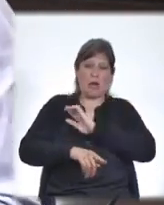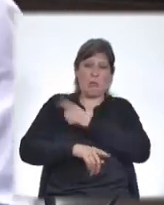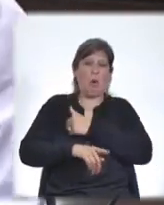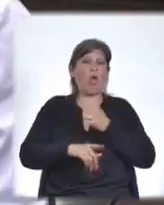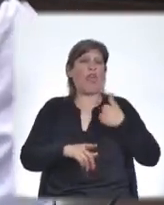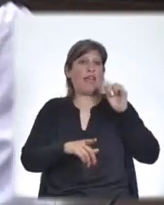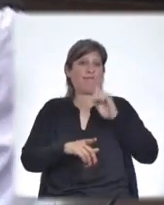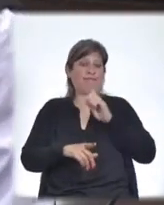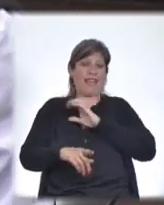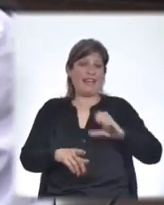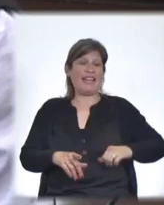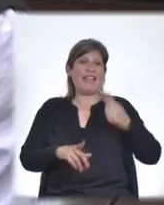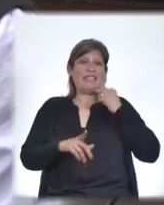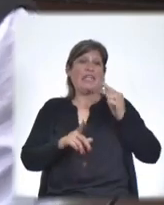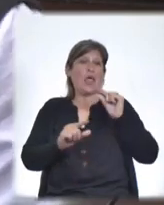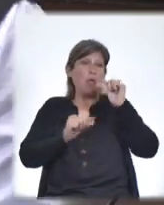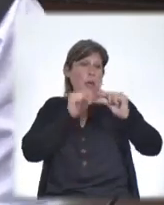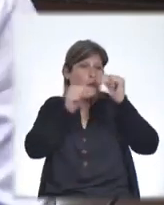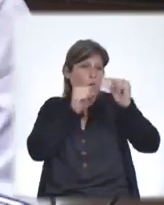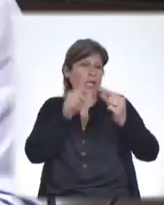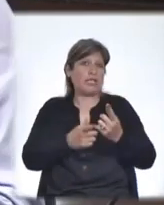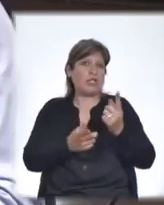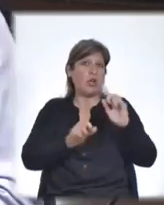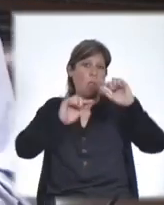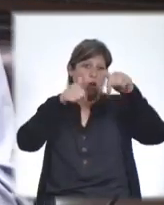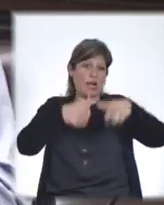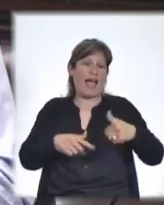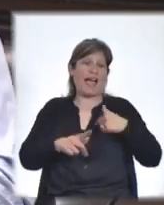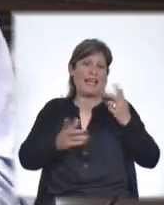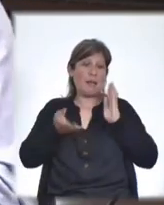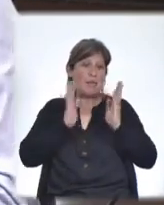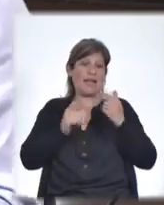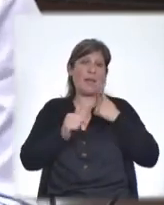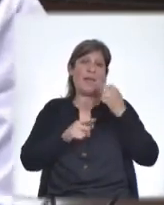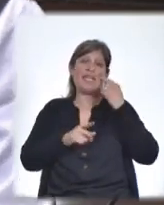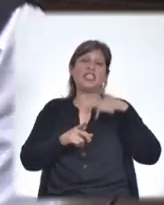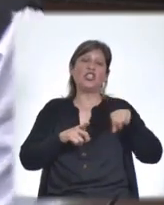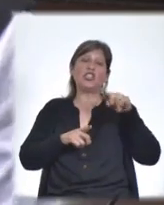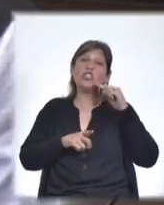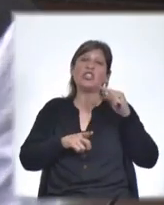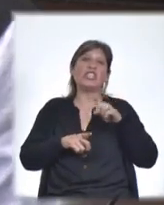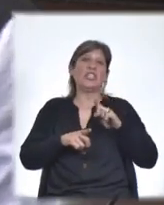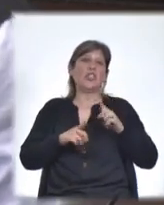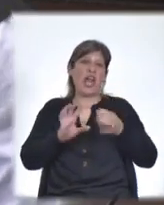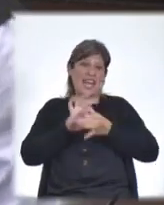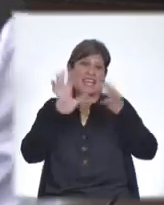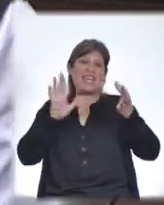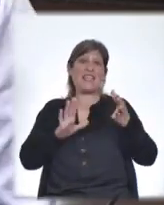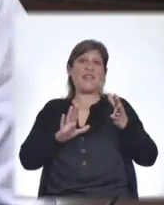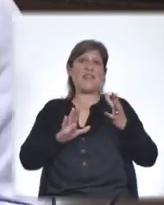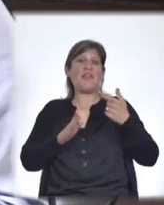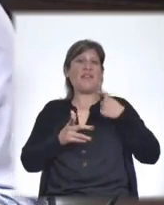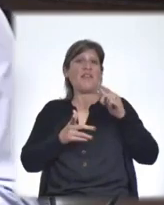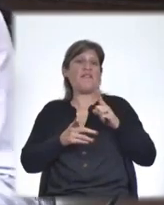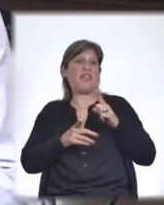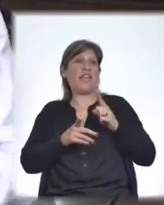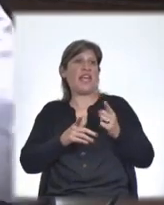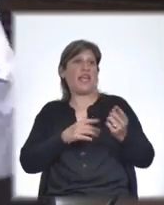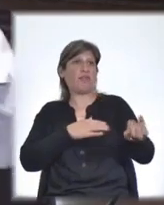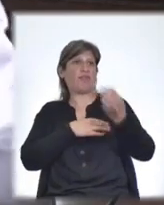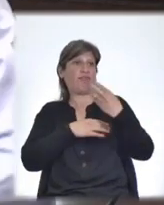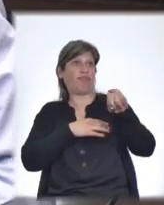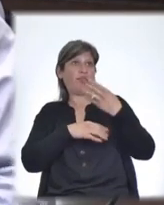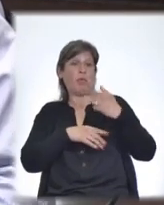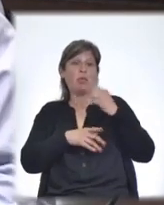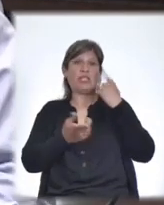al Parlamento en la ley de urgente consideración a plantear la libre importación y no tuvo sustento político en el Parlamento para